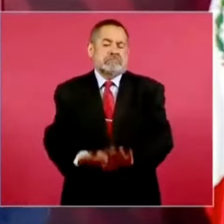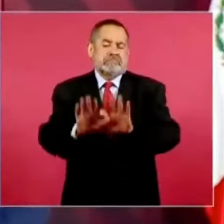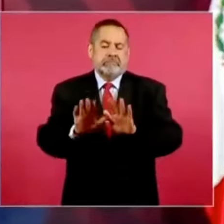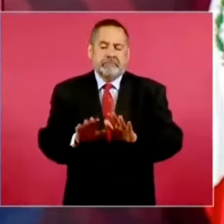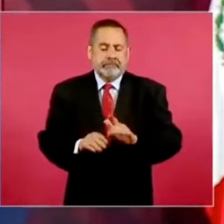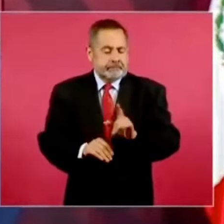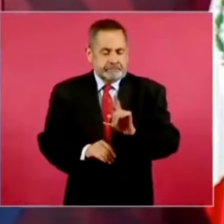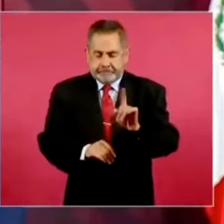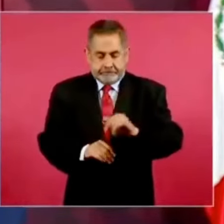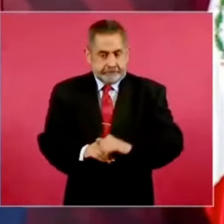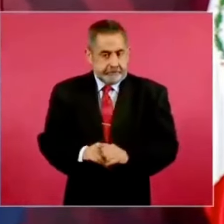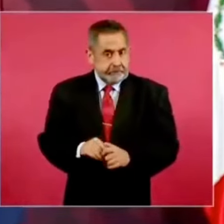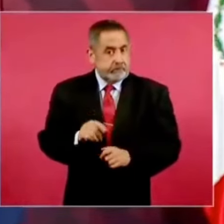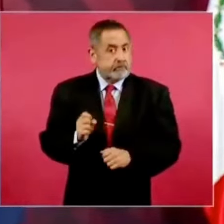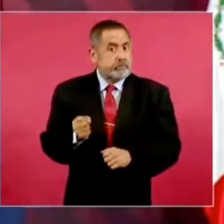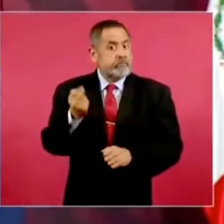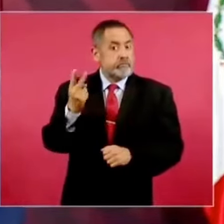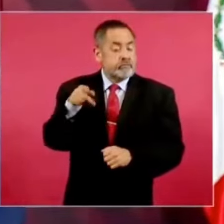Y dos